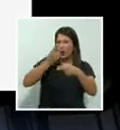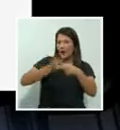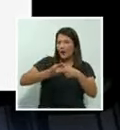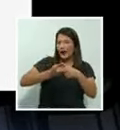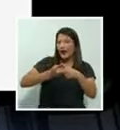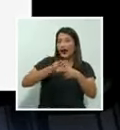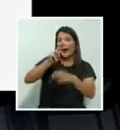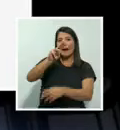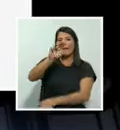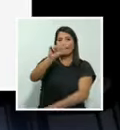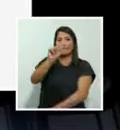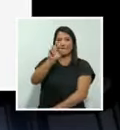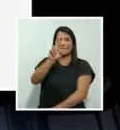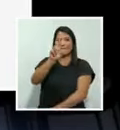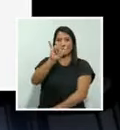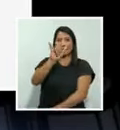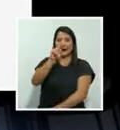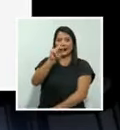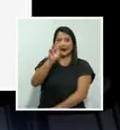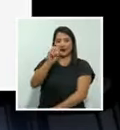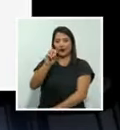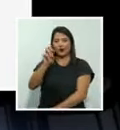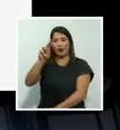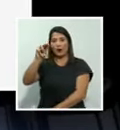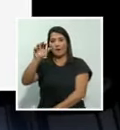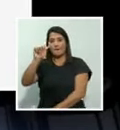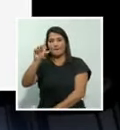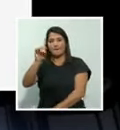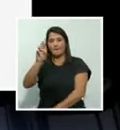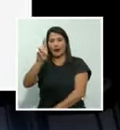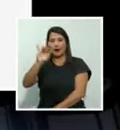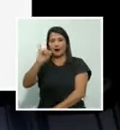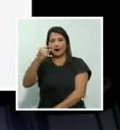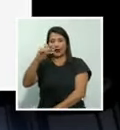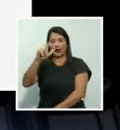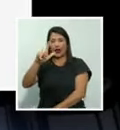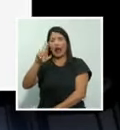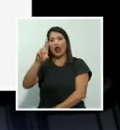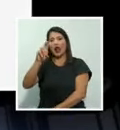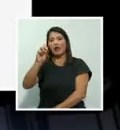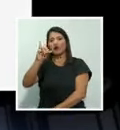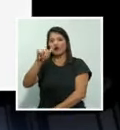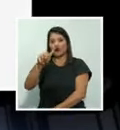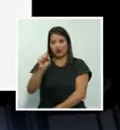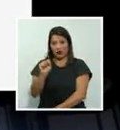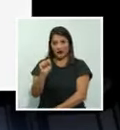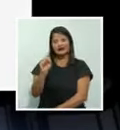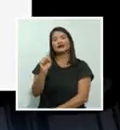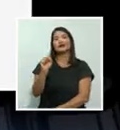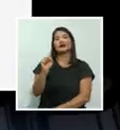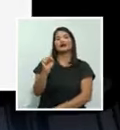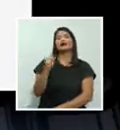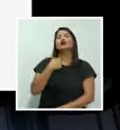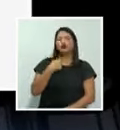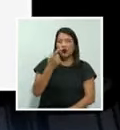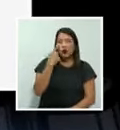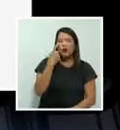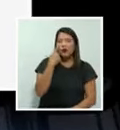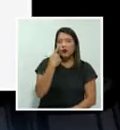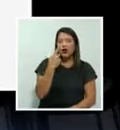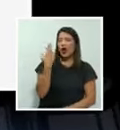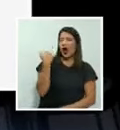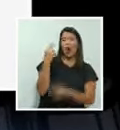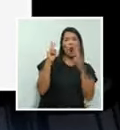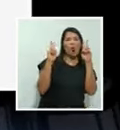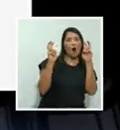es Marino Madrigal Rojas. Marino Madrigal Rojas. Yo vi una novela hace